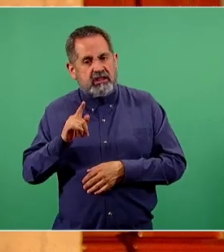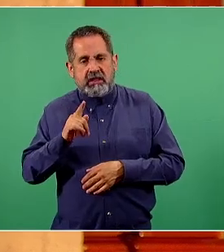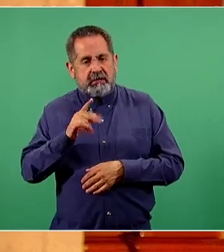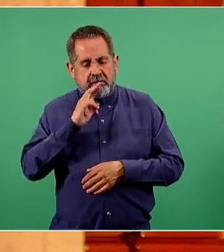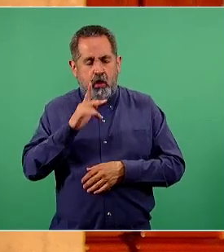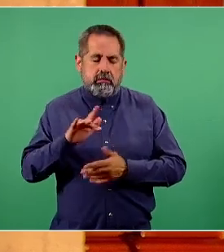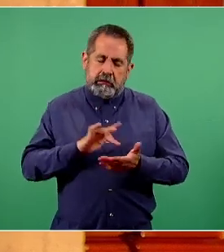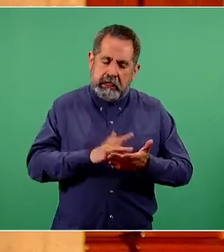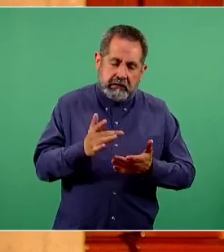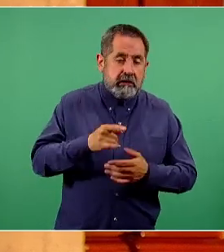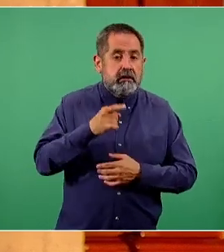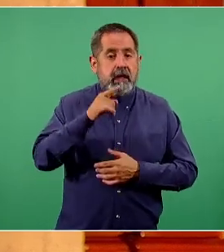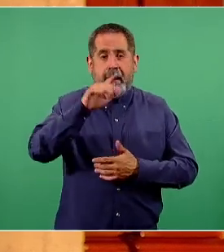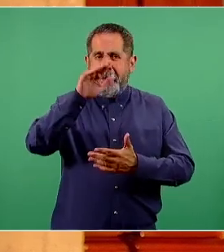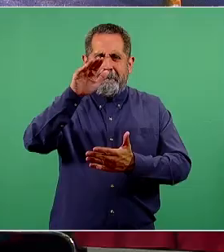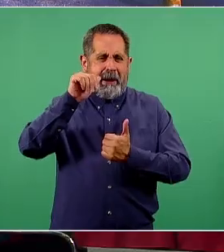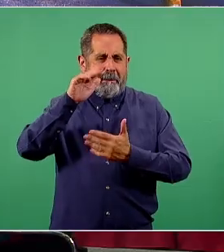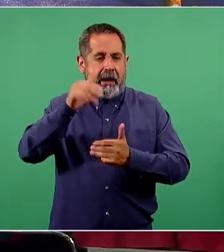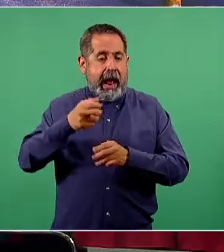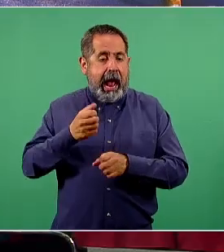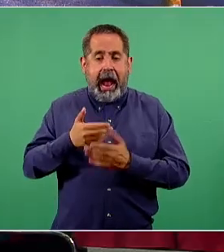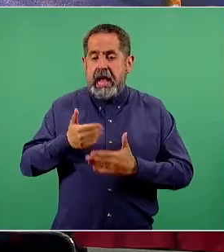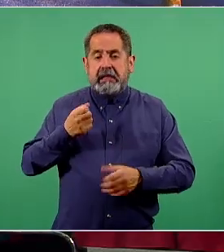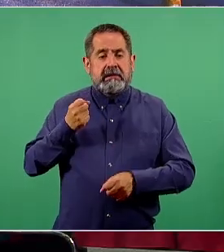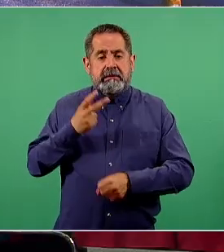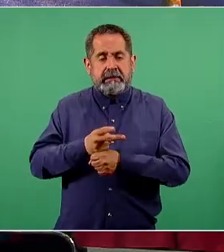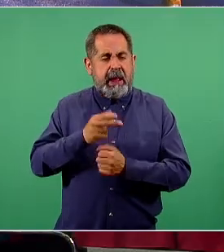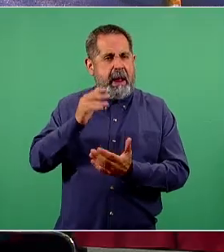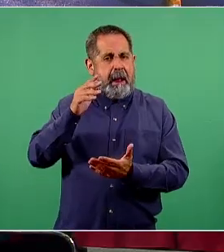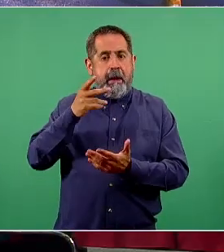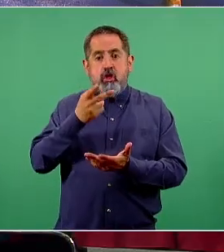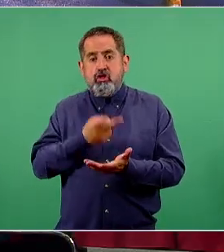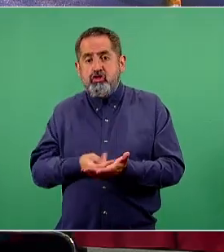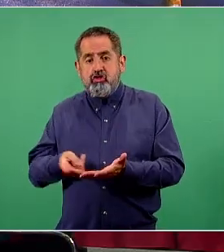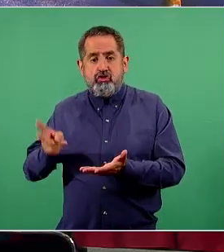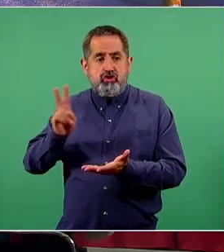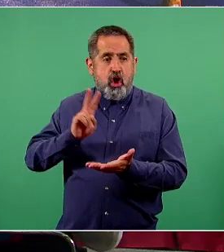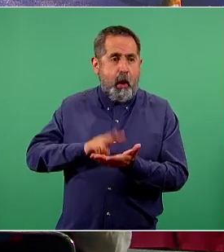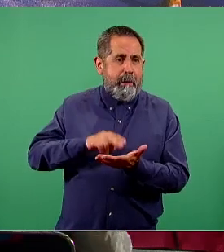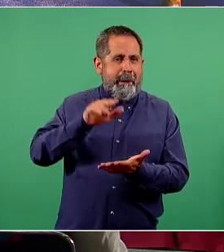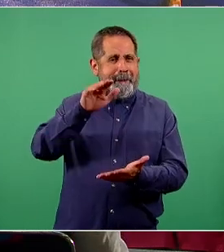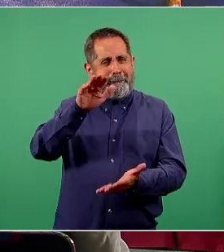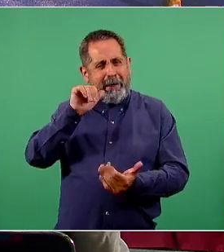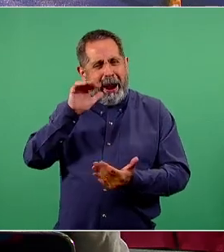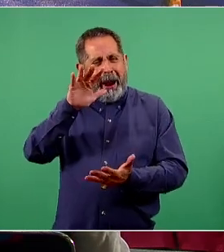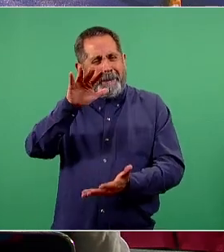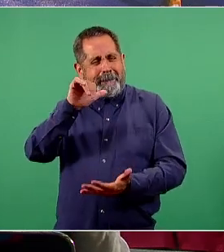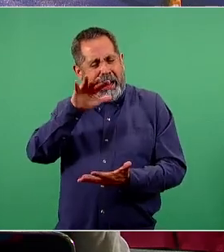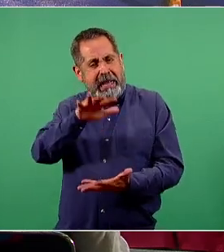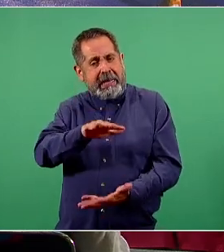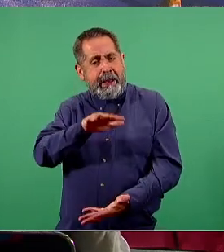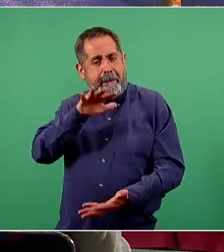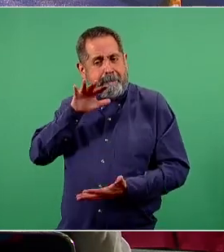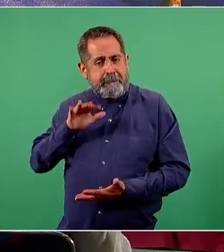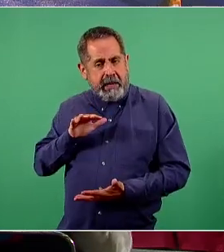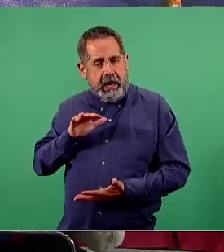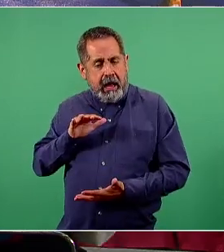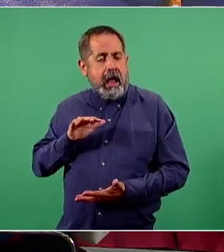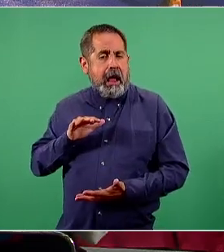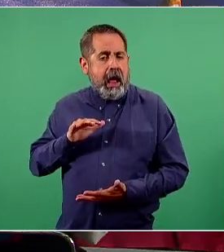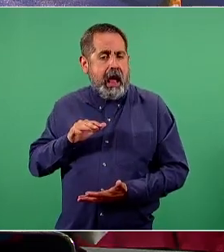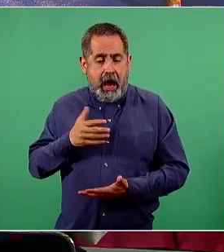y se lo agradecemos, de anticiparnos el envío de las dosis de la próxima semana. Y esta semana estaremos